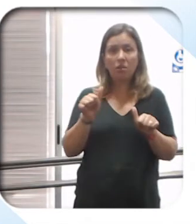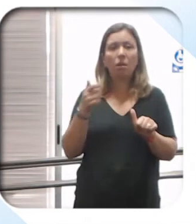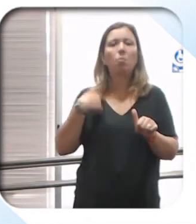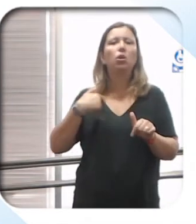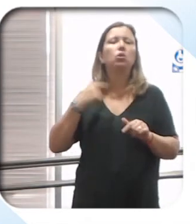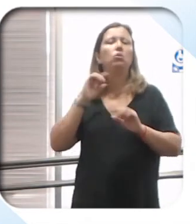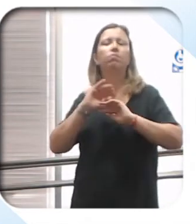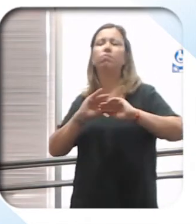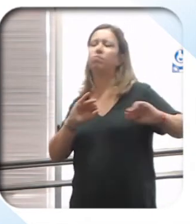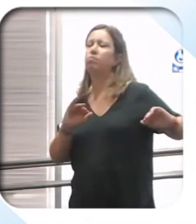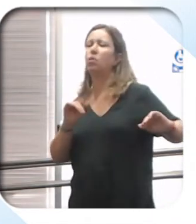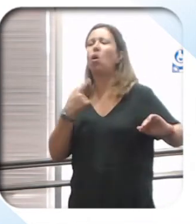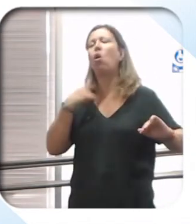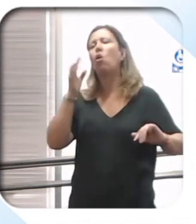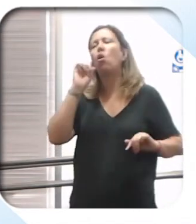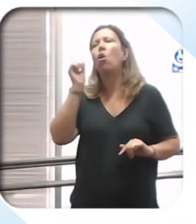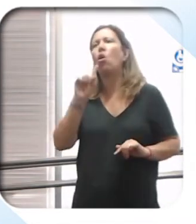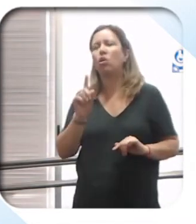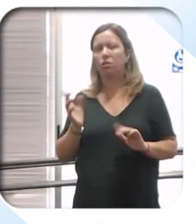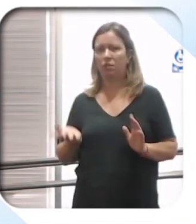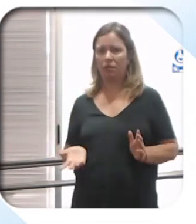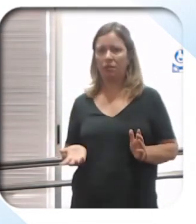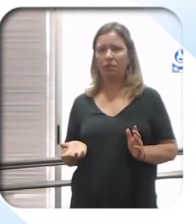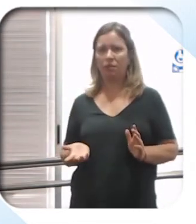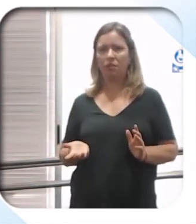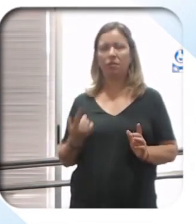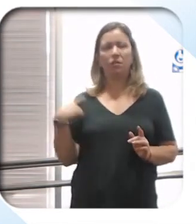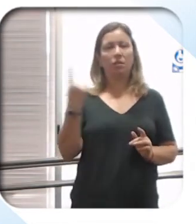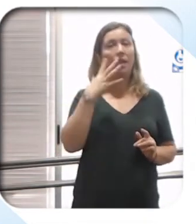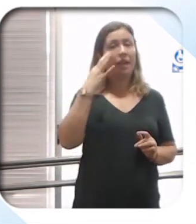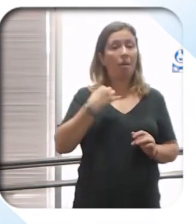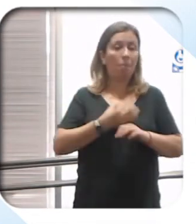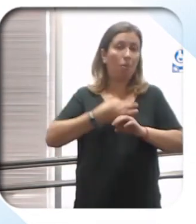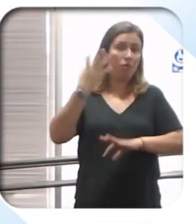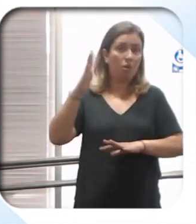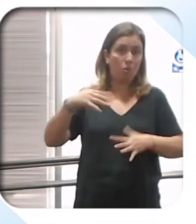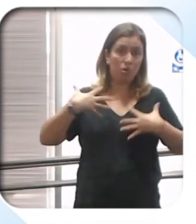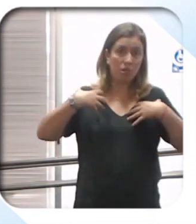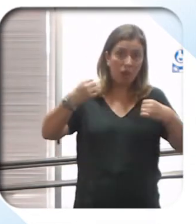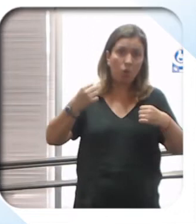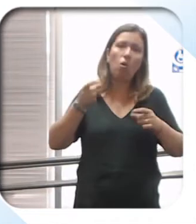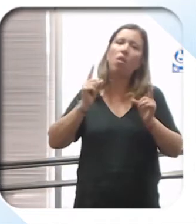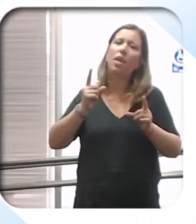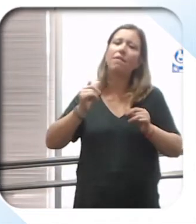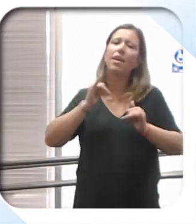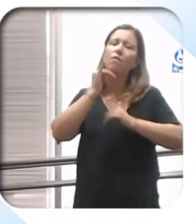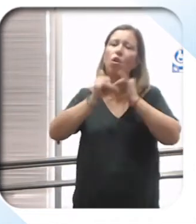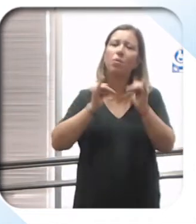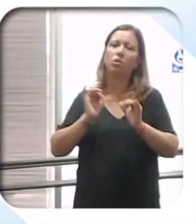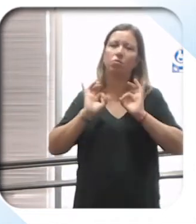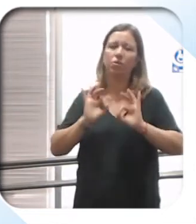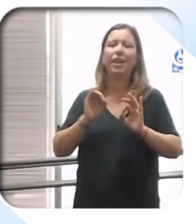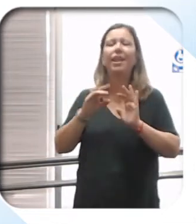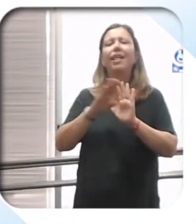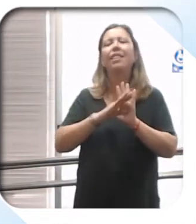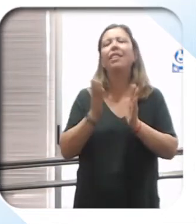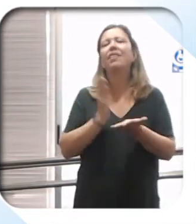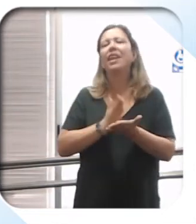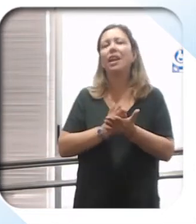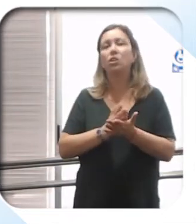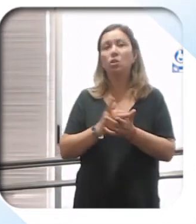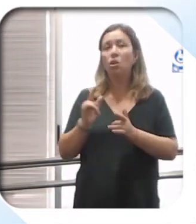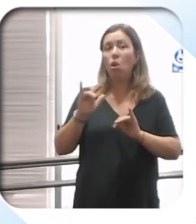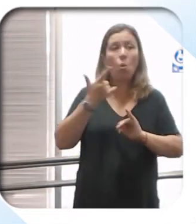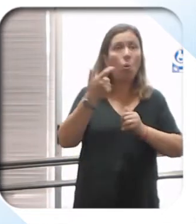lo omito, porque yo lo desconozco. Entonces creo que como profesionales de la salud debemos tener formación en derechos. Y si no los